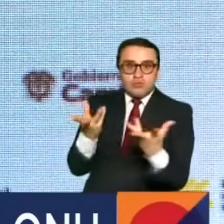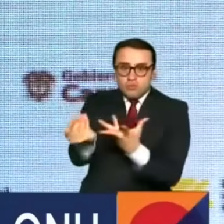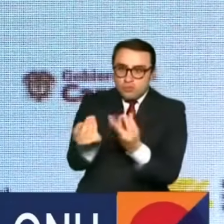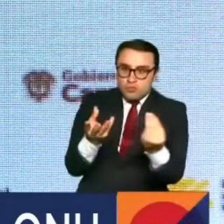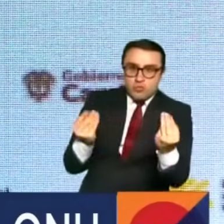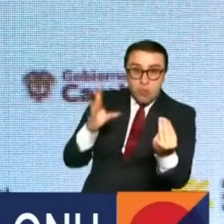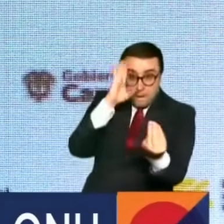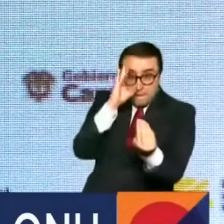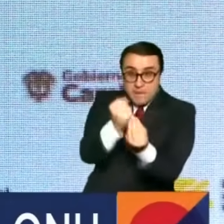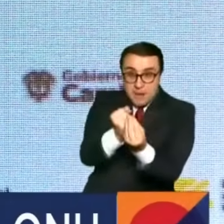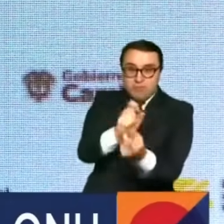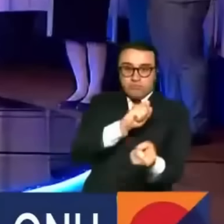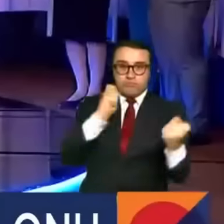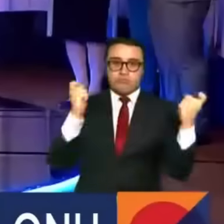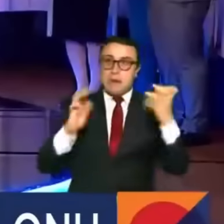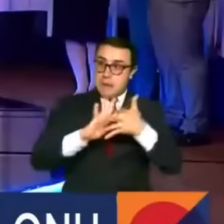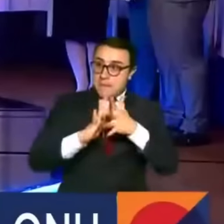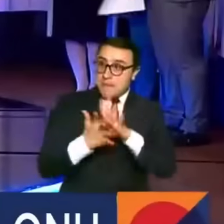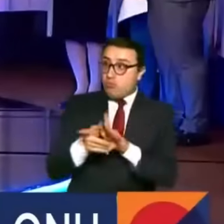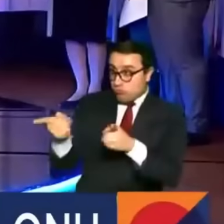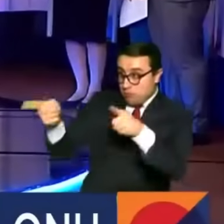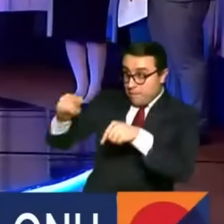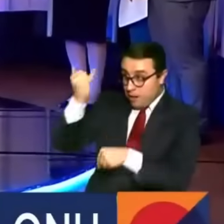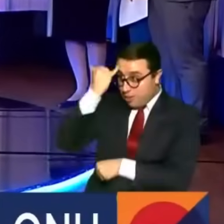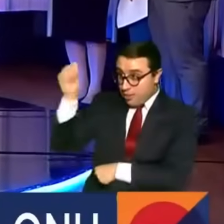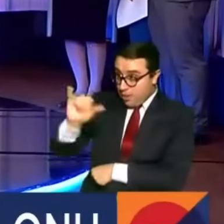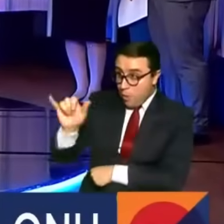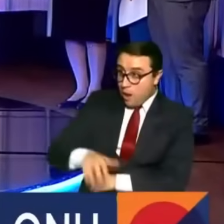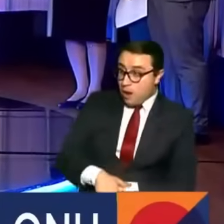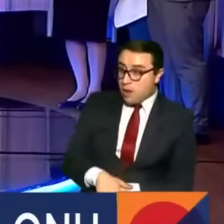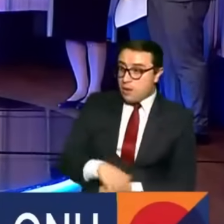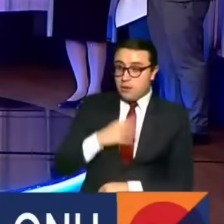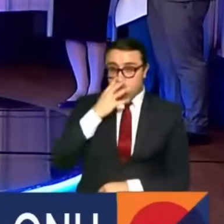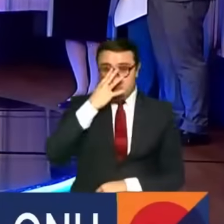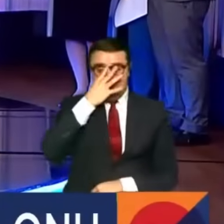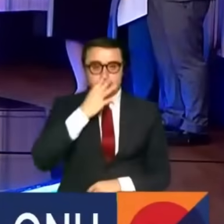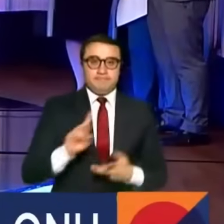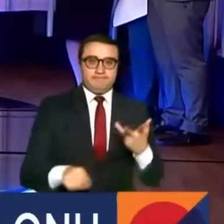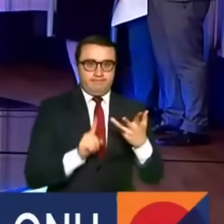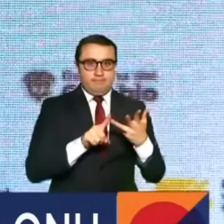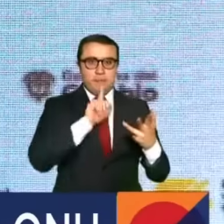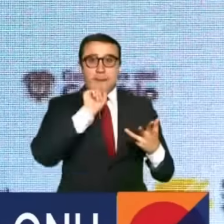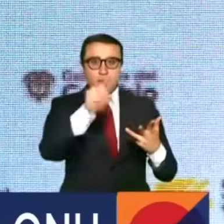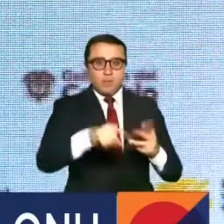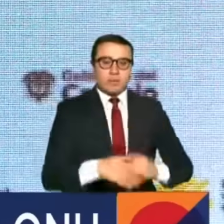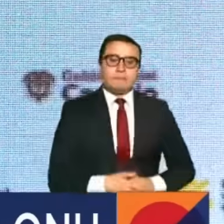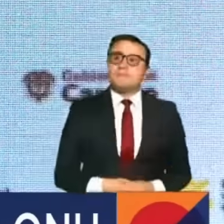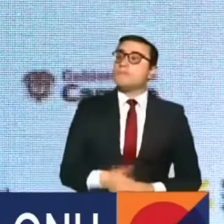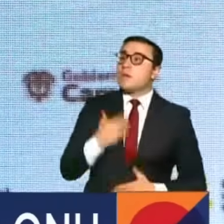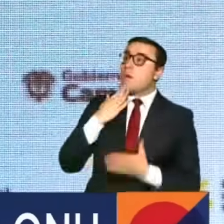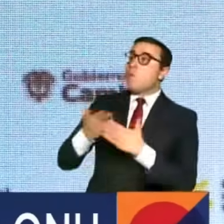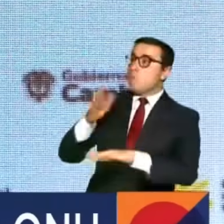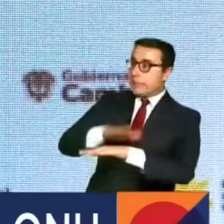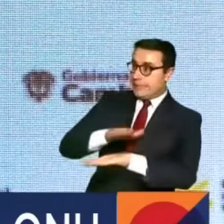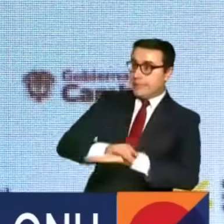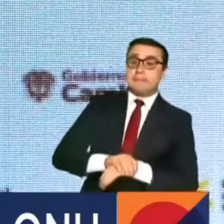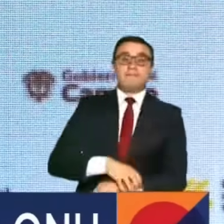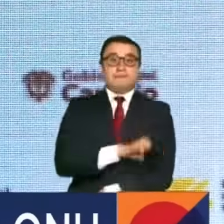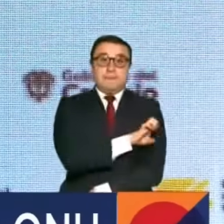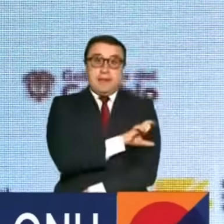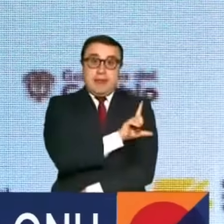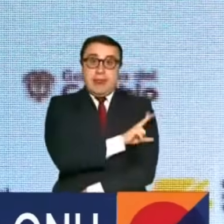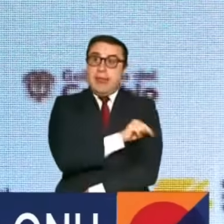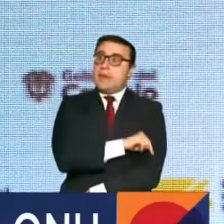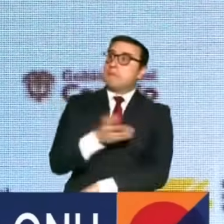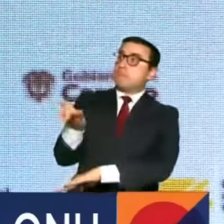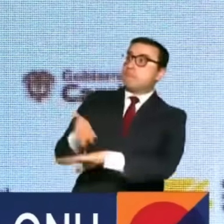escuadrones paramilitares. Muchas gracias. Buenas tardes. El ELN ha pedido